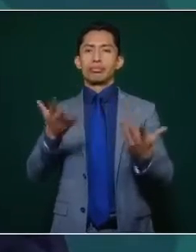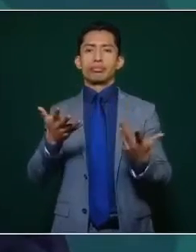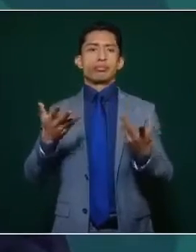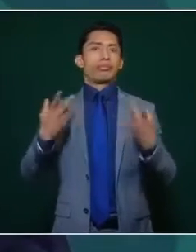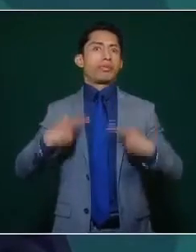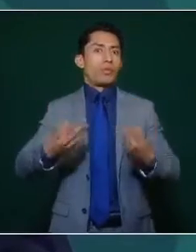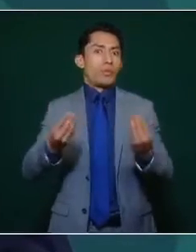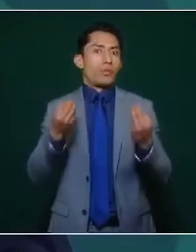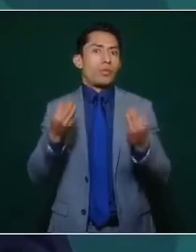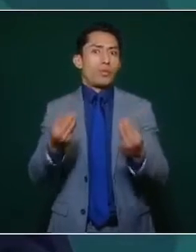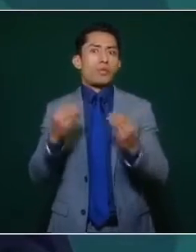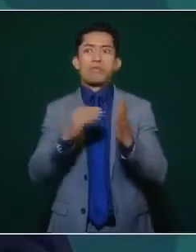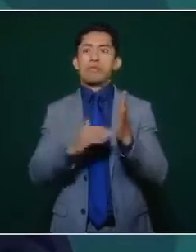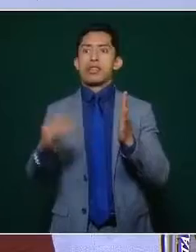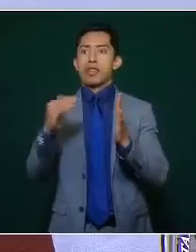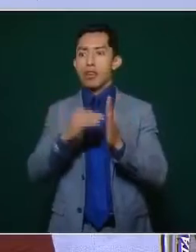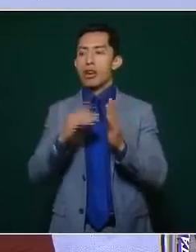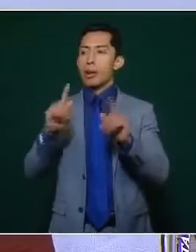millones de personas,